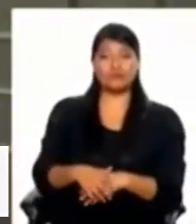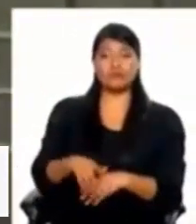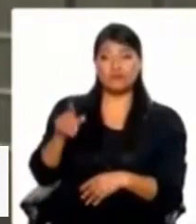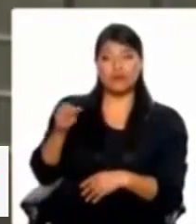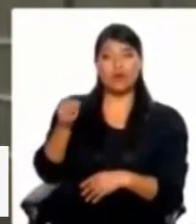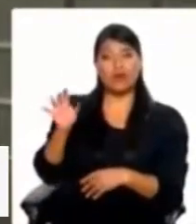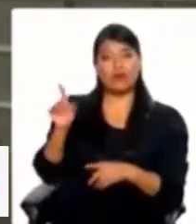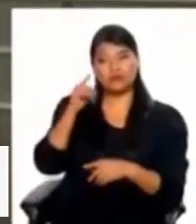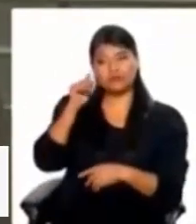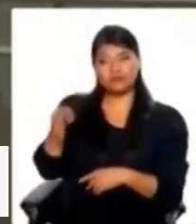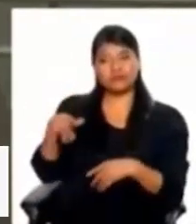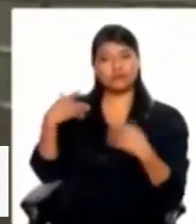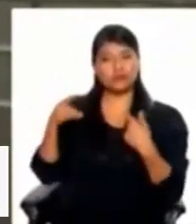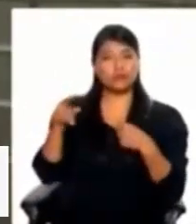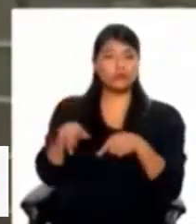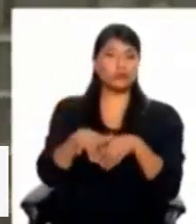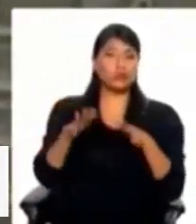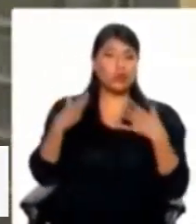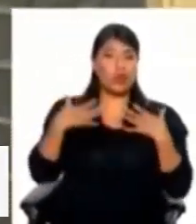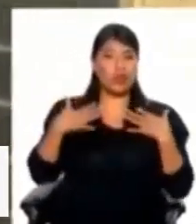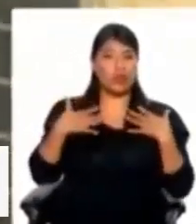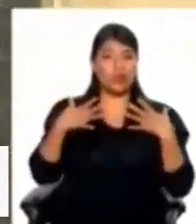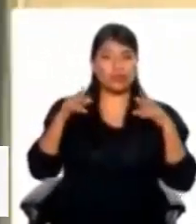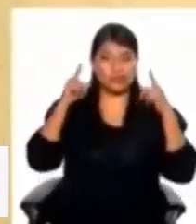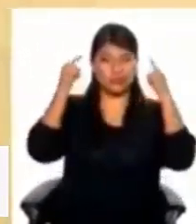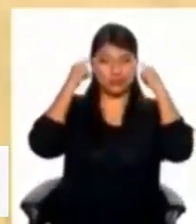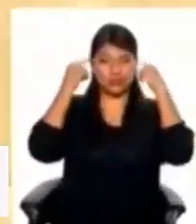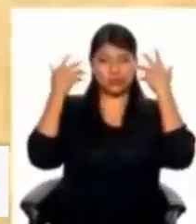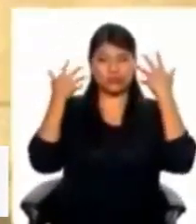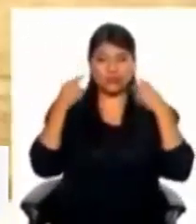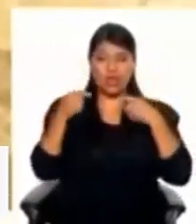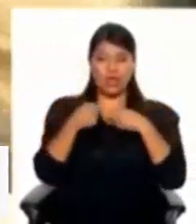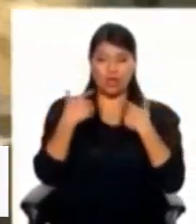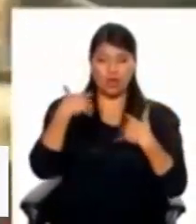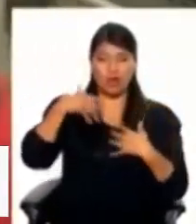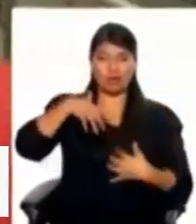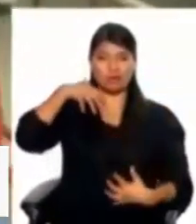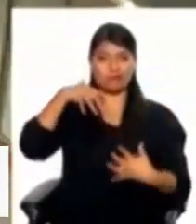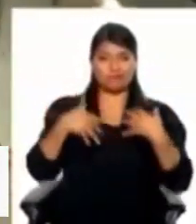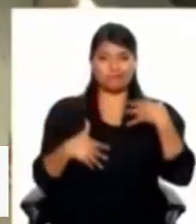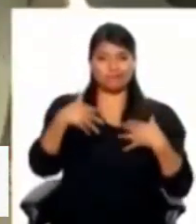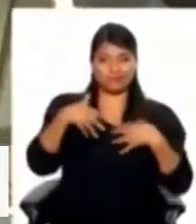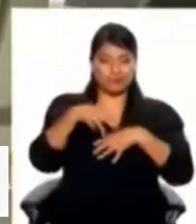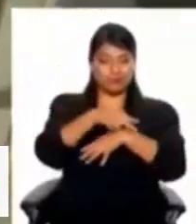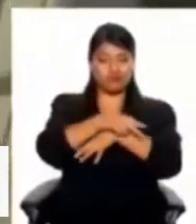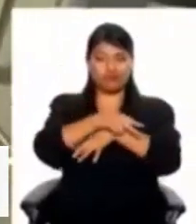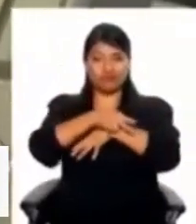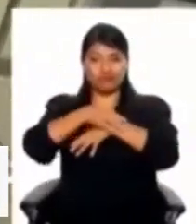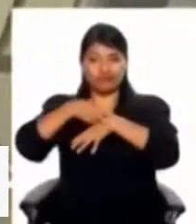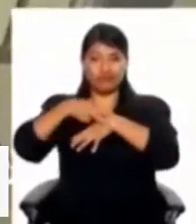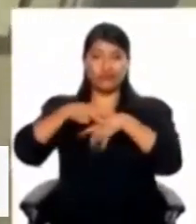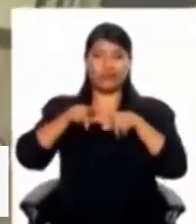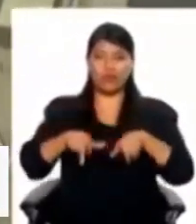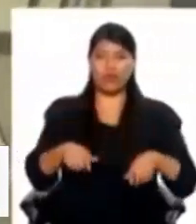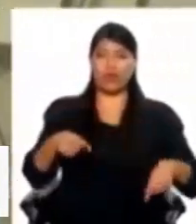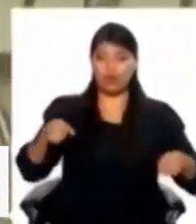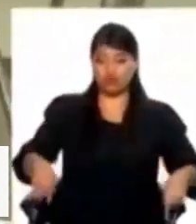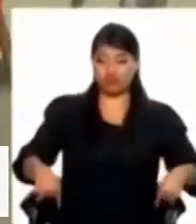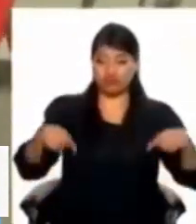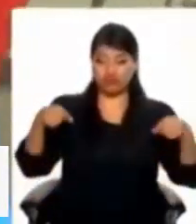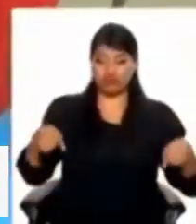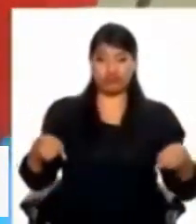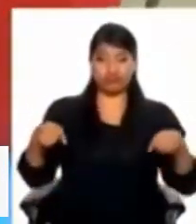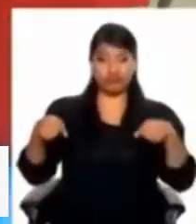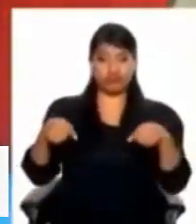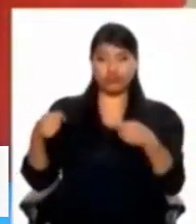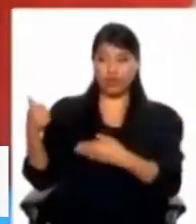lesiones marcadas, por lo menos a nivel del sistema nervioso. Dasi pues va a quedar parapléjica, por eso estamos utilizando una silla ortopédica